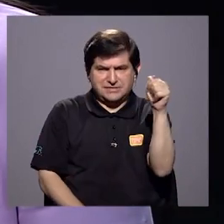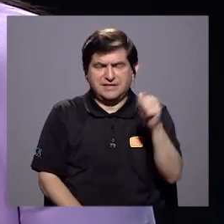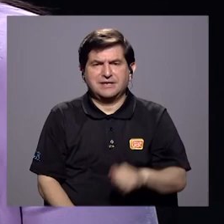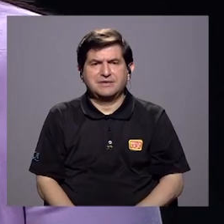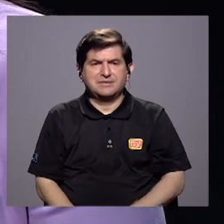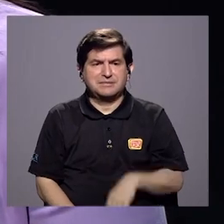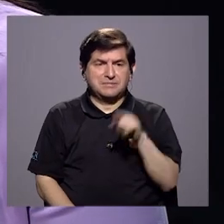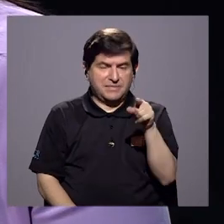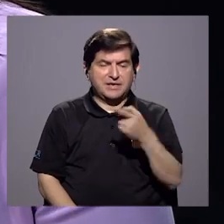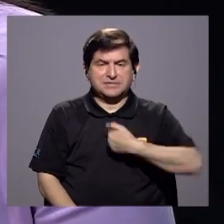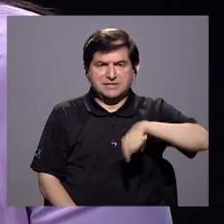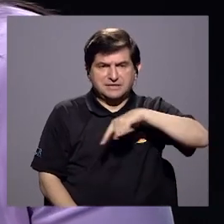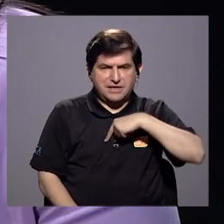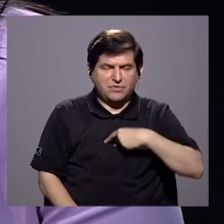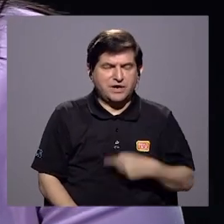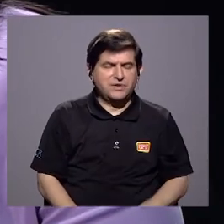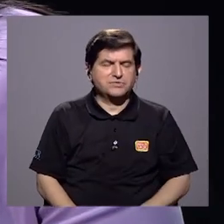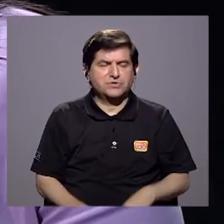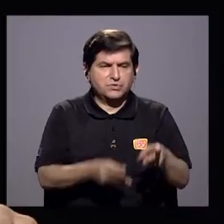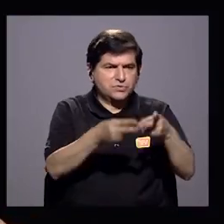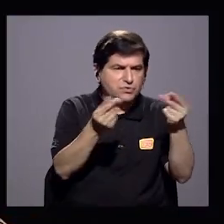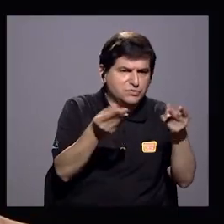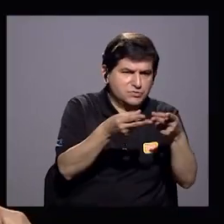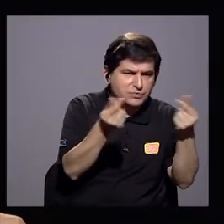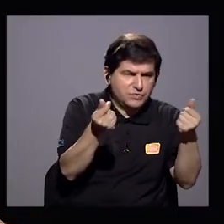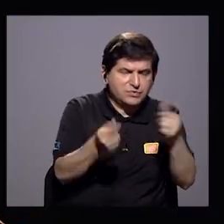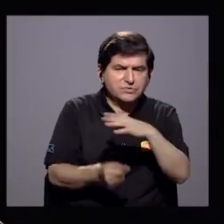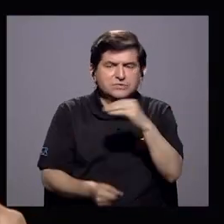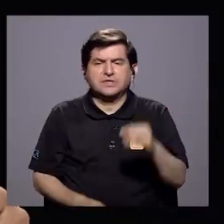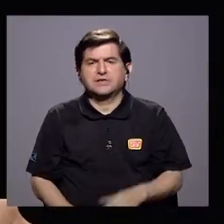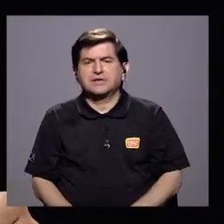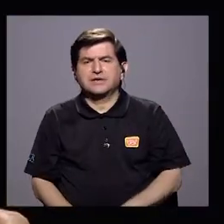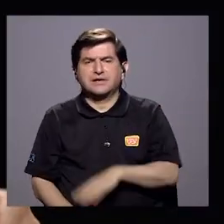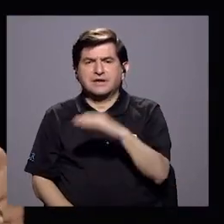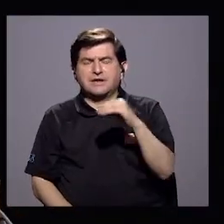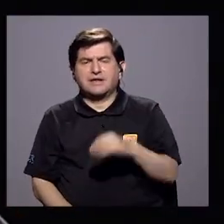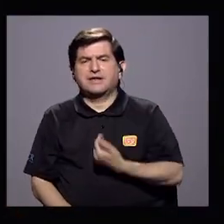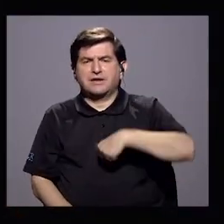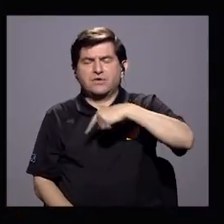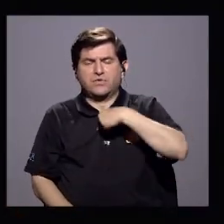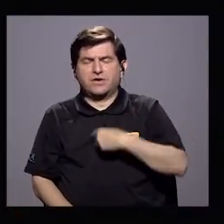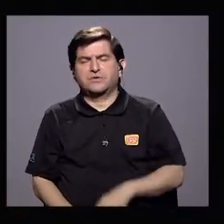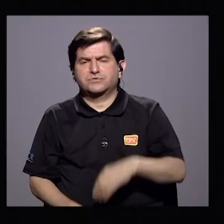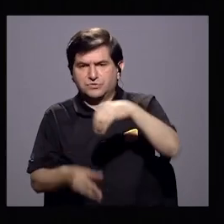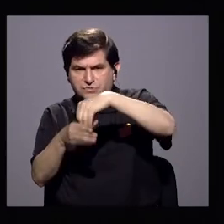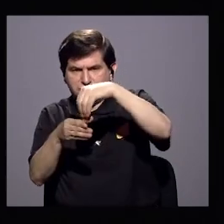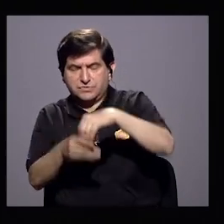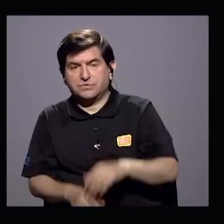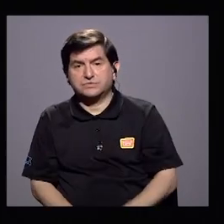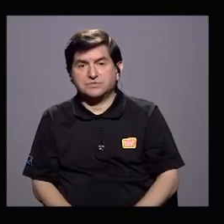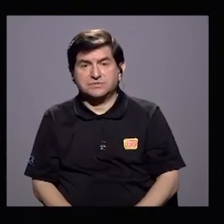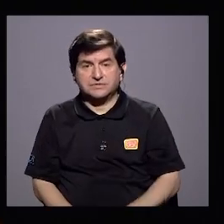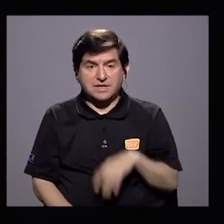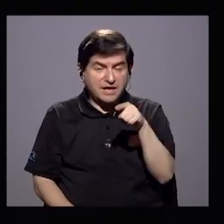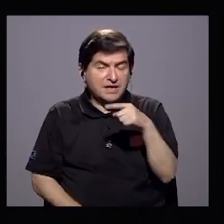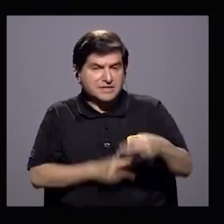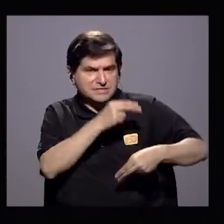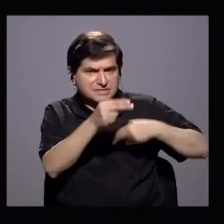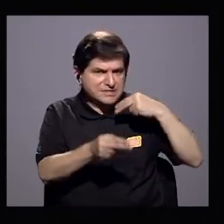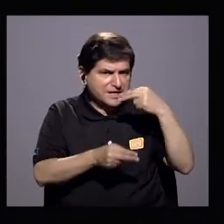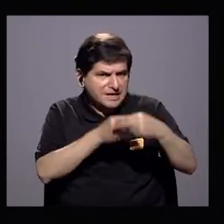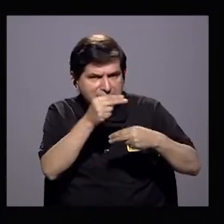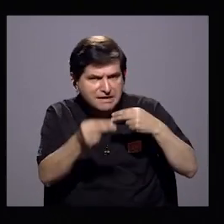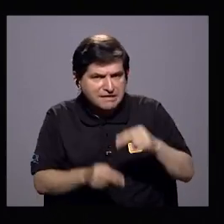colones entre lo que generamos y lo que gastamos. Eso quiere decir que en lugar de heredarnos ganancias, nos hereda en esta